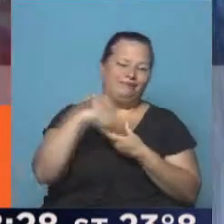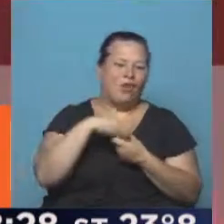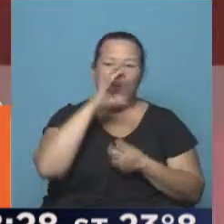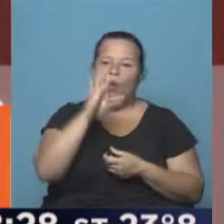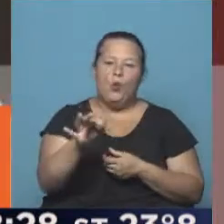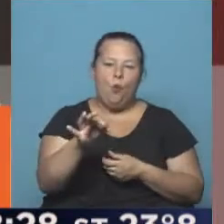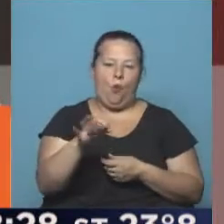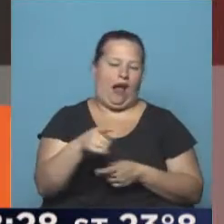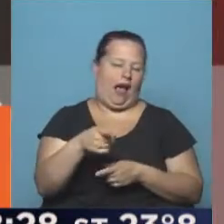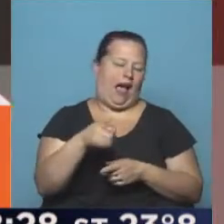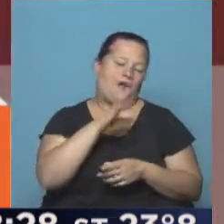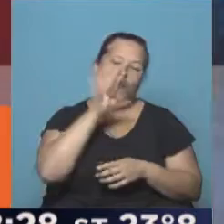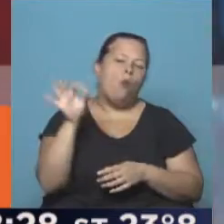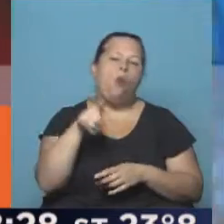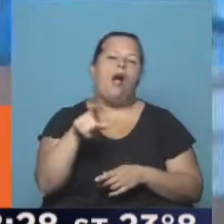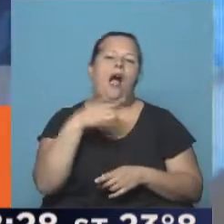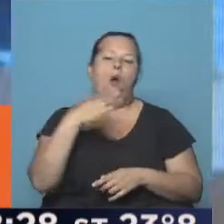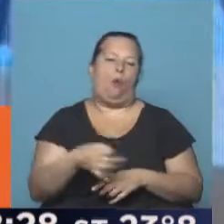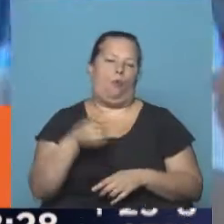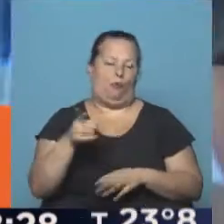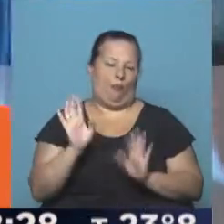nunca logró o nunca quiso